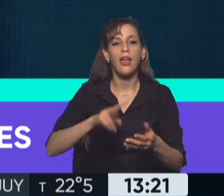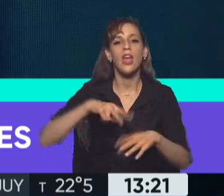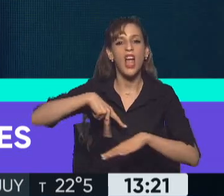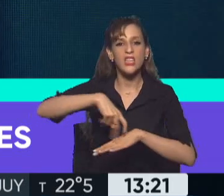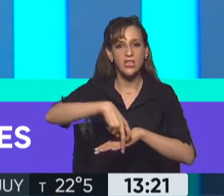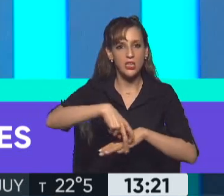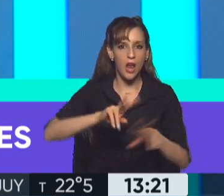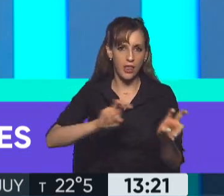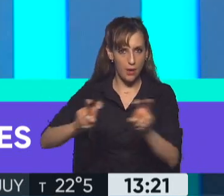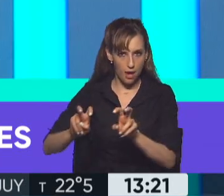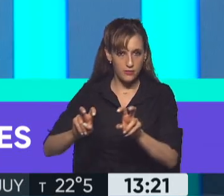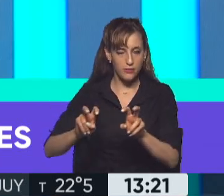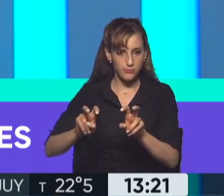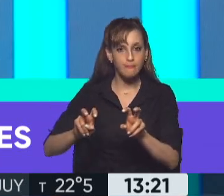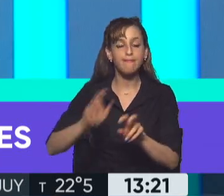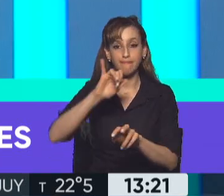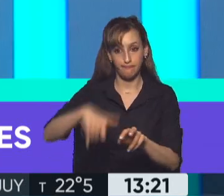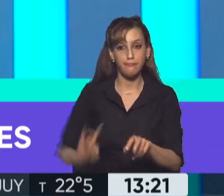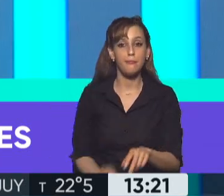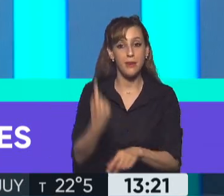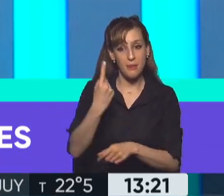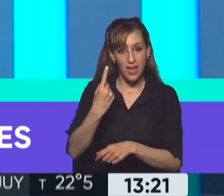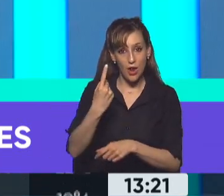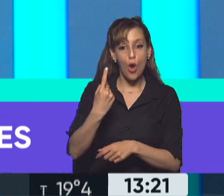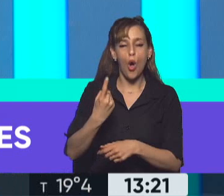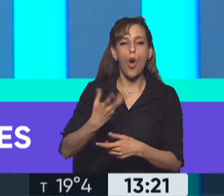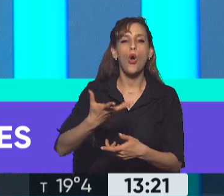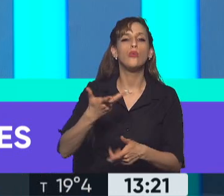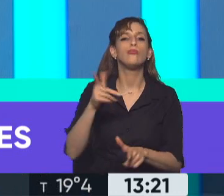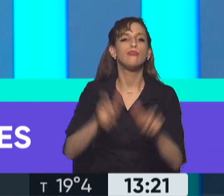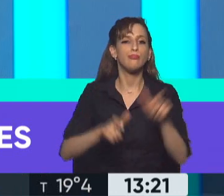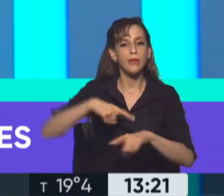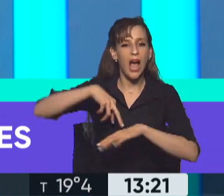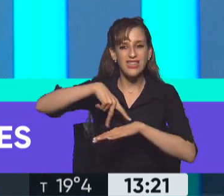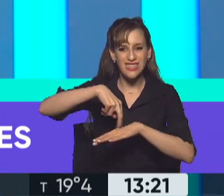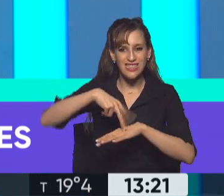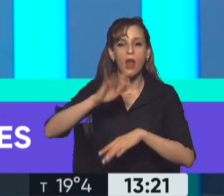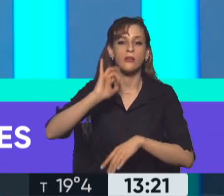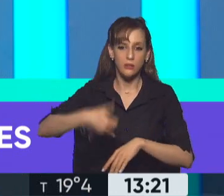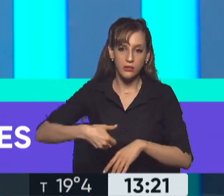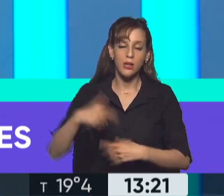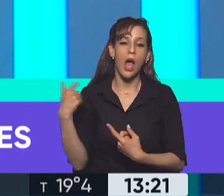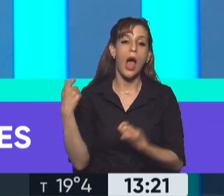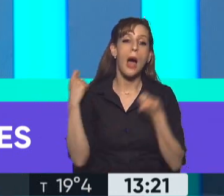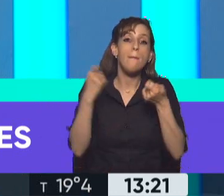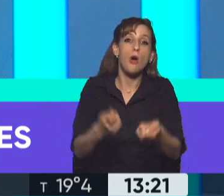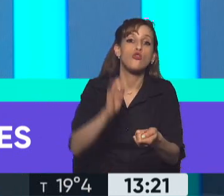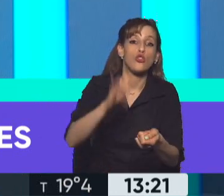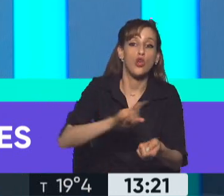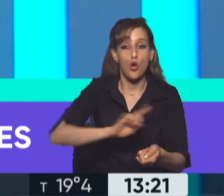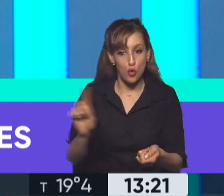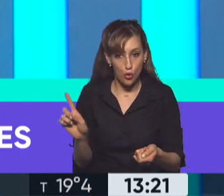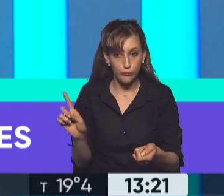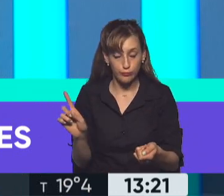primero va a ser la definición de los distintos cancilleres sobre el apoyo o no perfecta a la posta de la